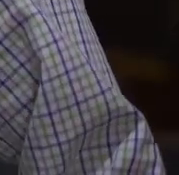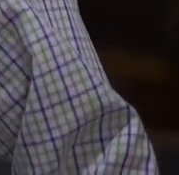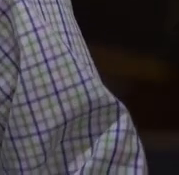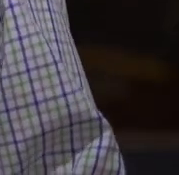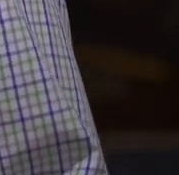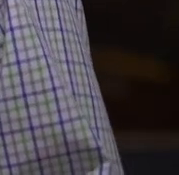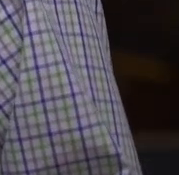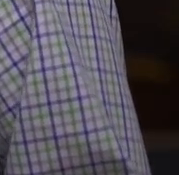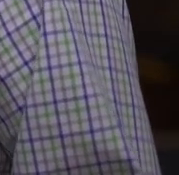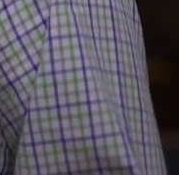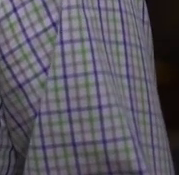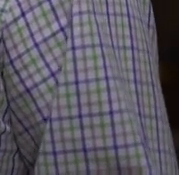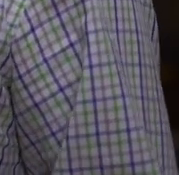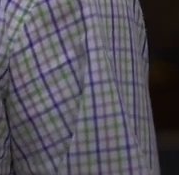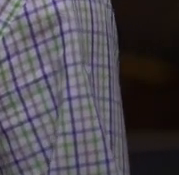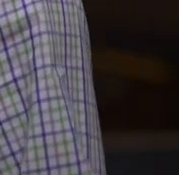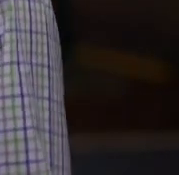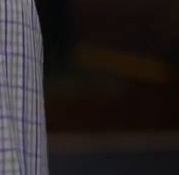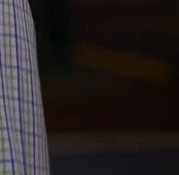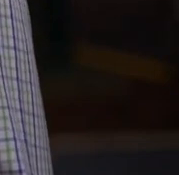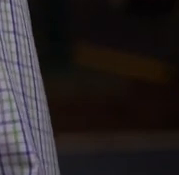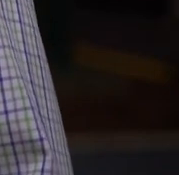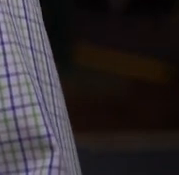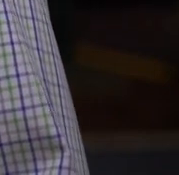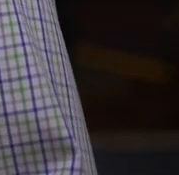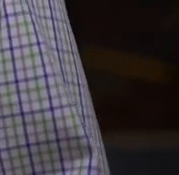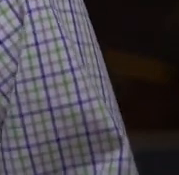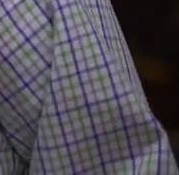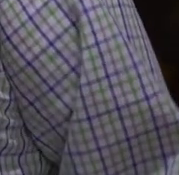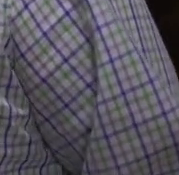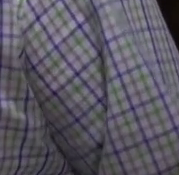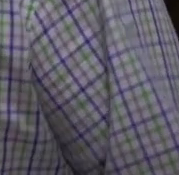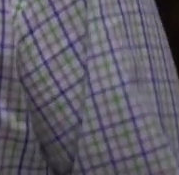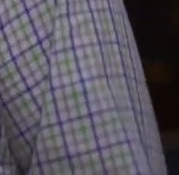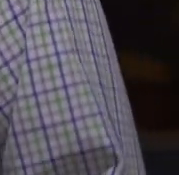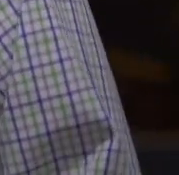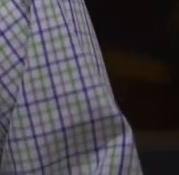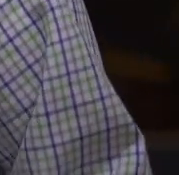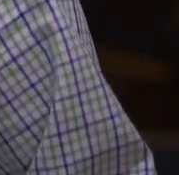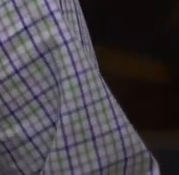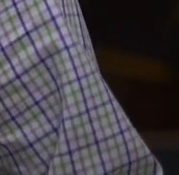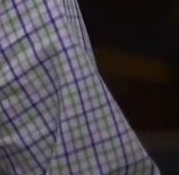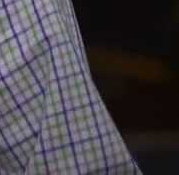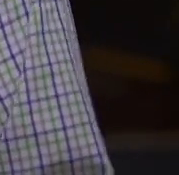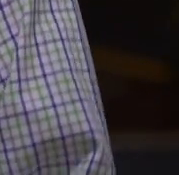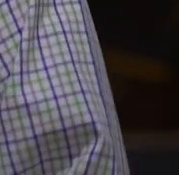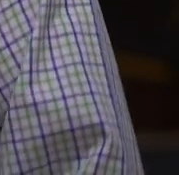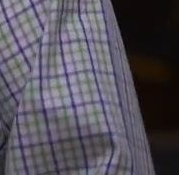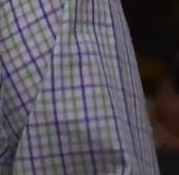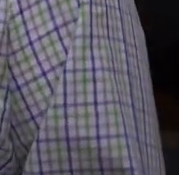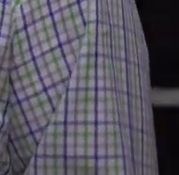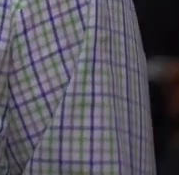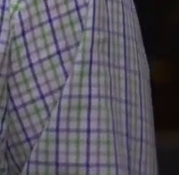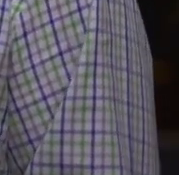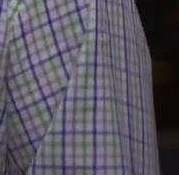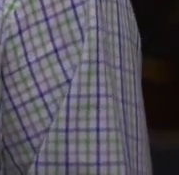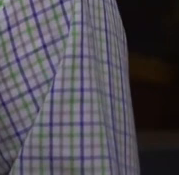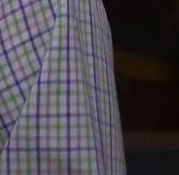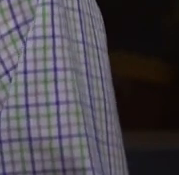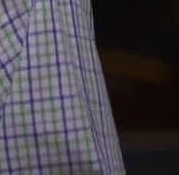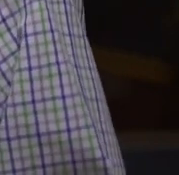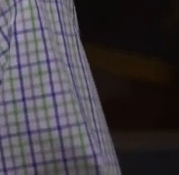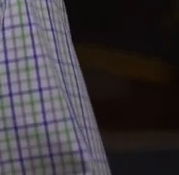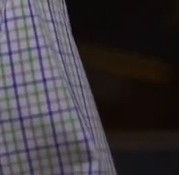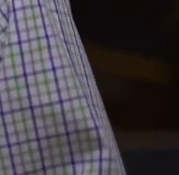Por lo mismo de que no había alumbrado, sí se prestaba para, pues para que la gente que se dedica, no sé, ¿no?, al